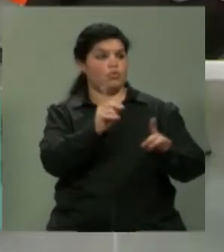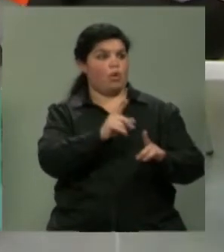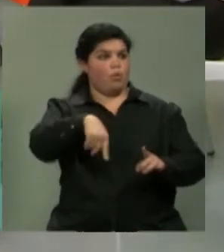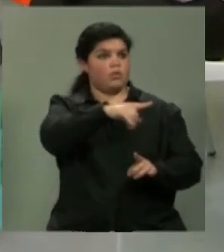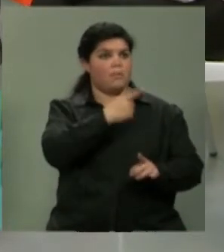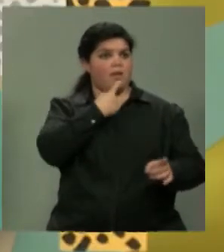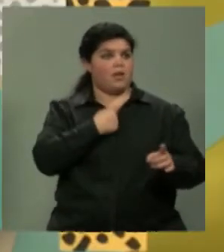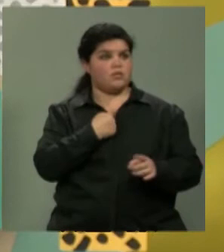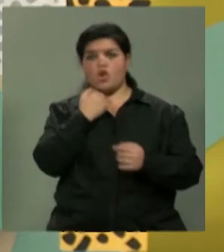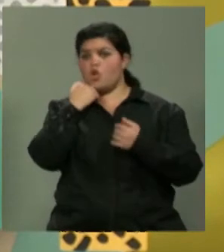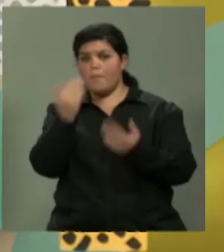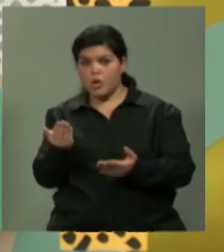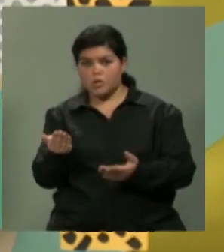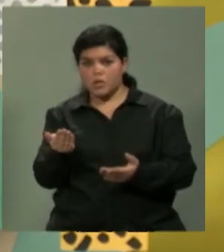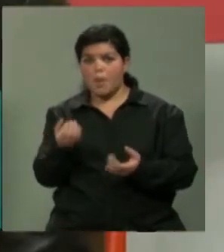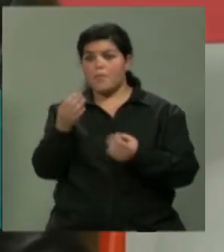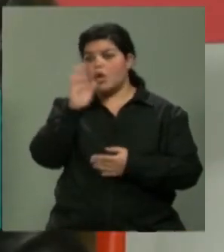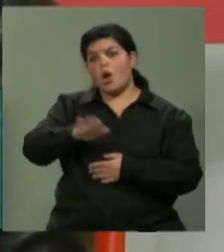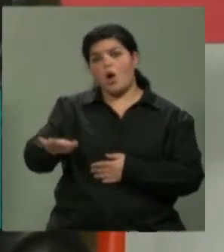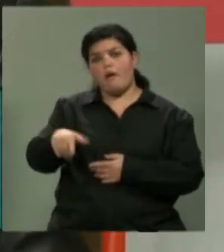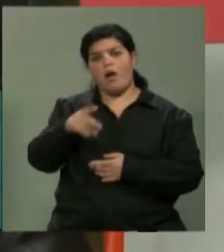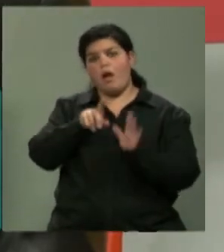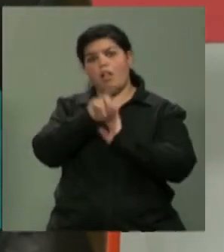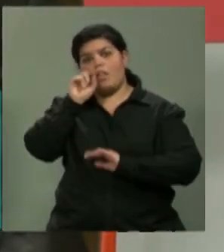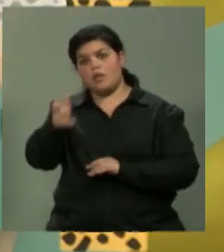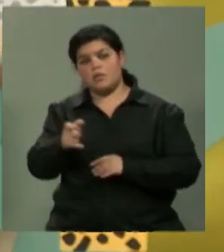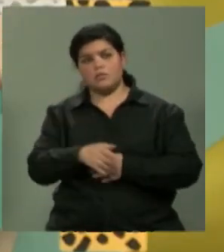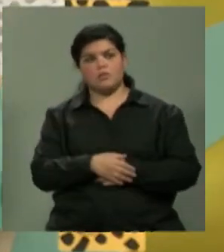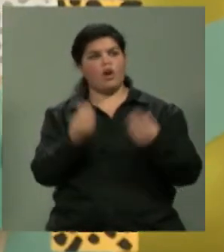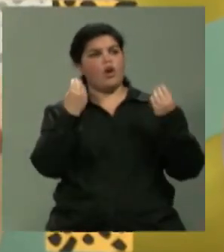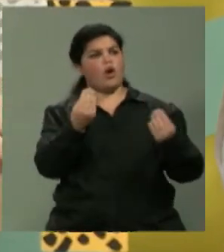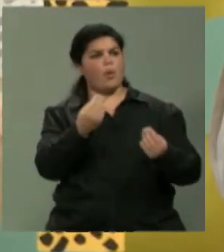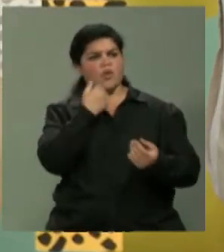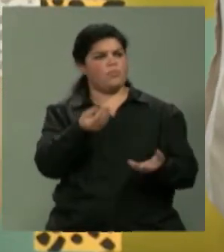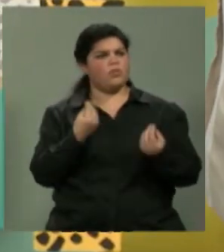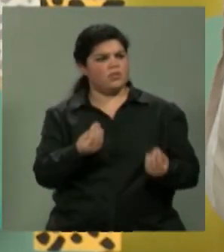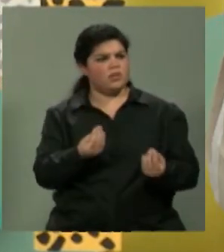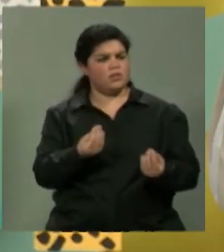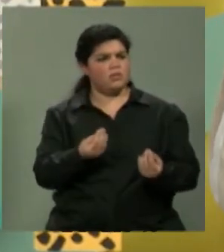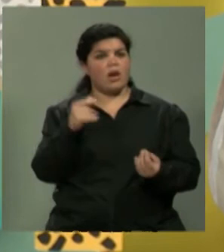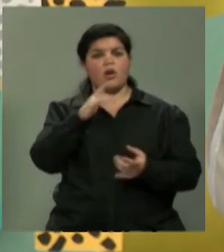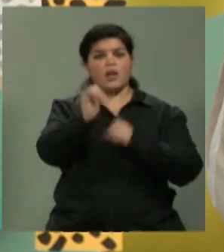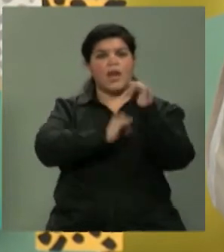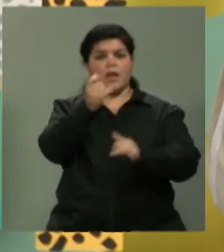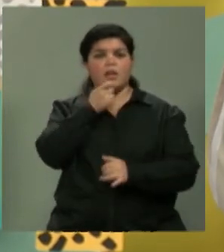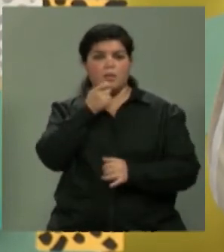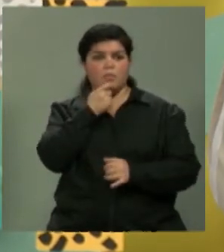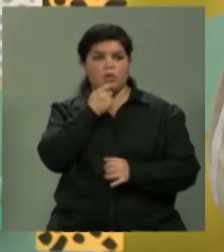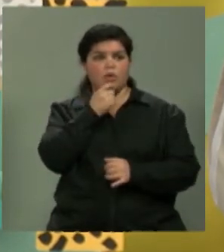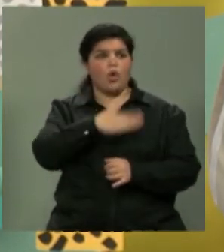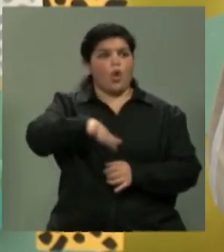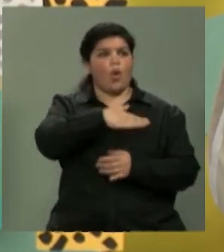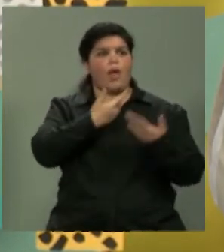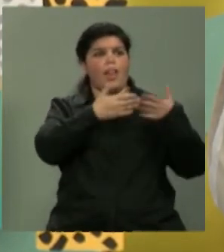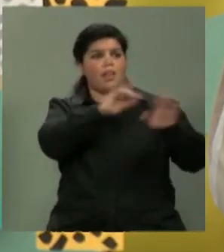a decir- No, van a decir no importa porque ese chico Yo te cometió un pongo- delito. Pongo un ¿Cómo que no ejemplo- importa? pongo un ejemplo más mundano. No hay zona liberada, no hay